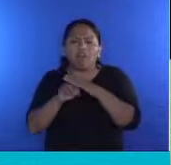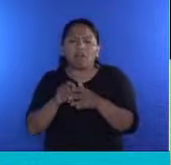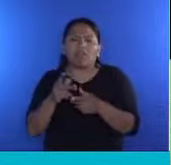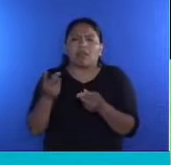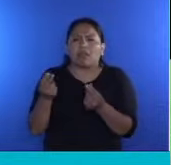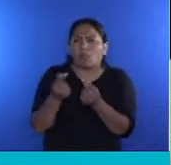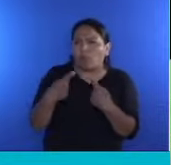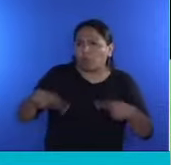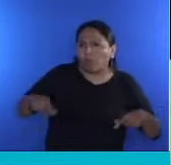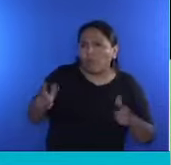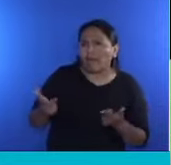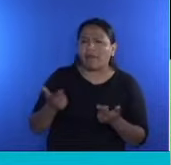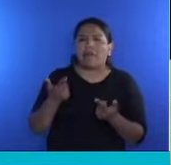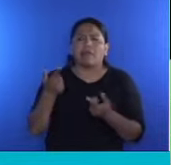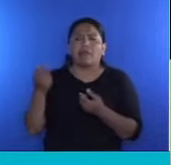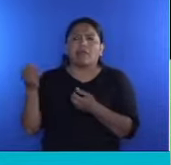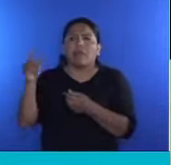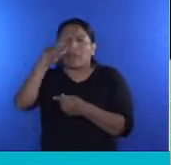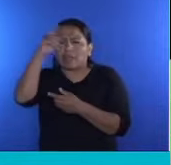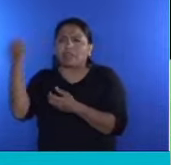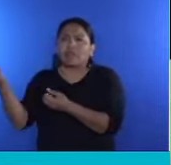le manda fondos a la nación.